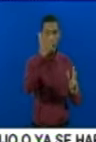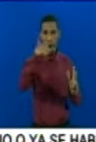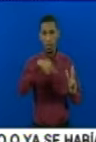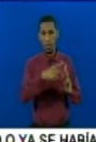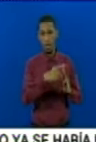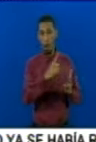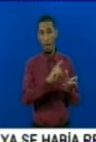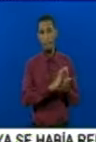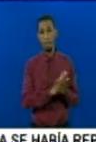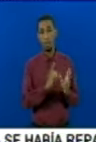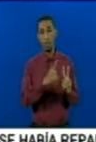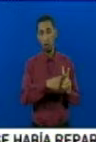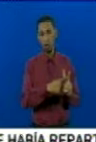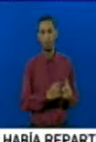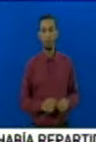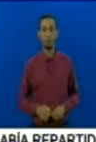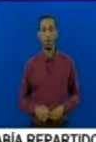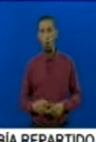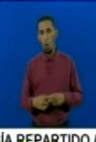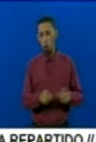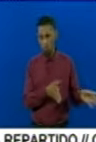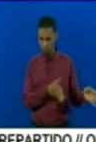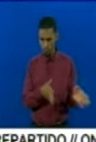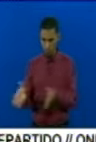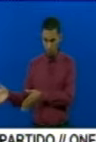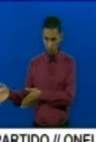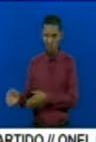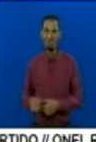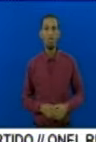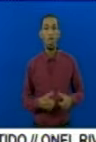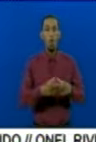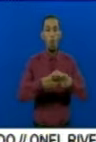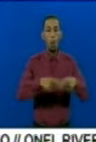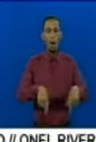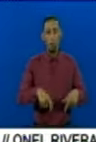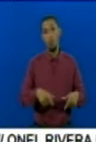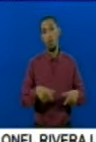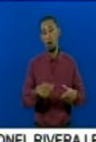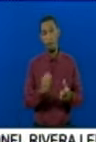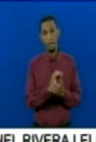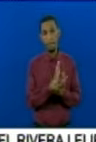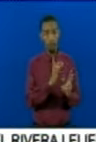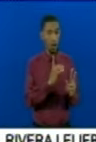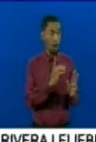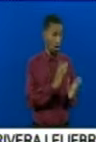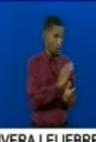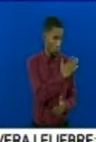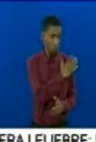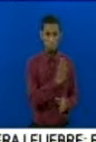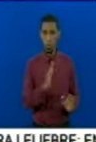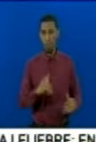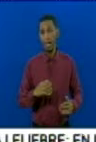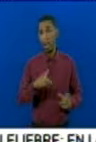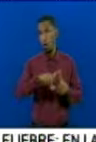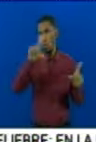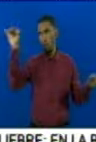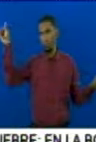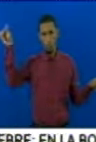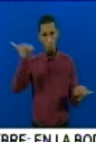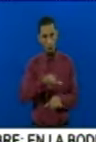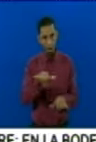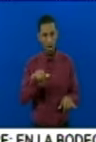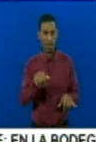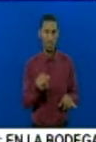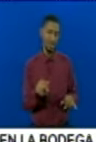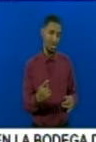la distribución de los huevos también, no se distribuyeron huevos en el mes de marzo en Cuba, no solo en Santiago. Yo siempre hago la salvedad